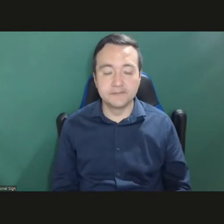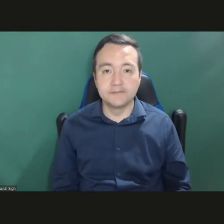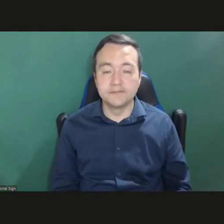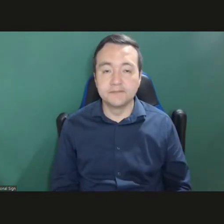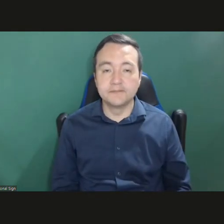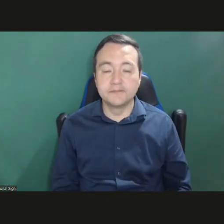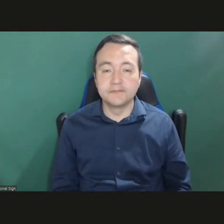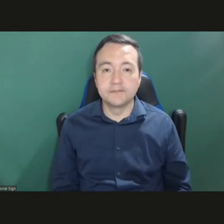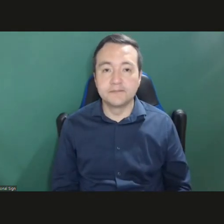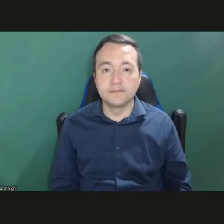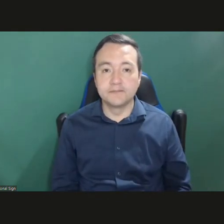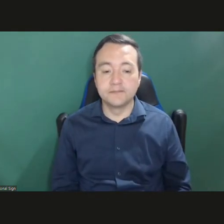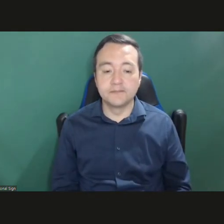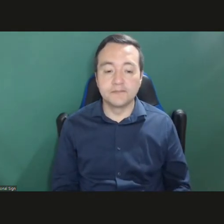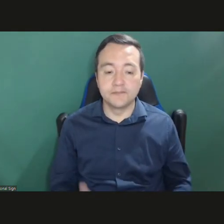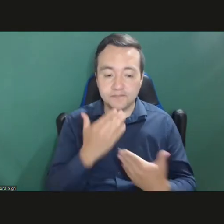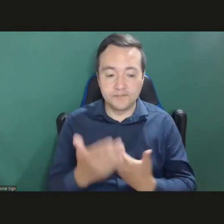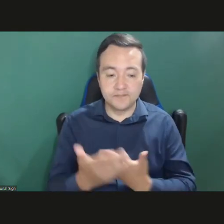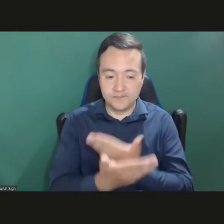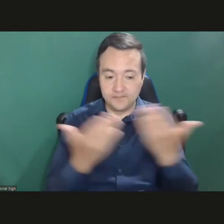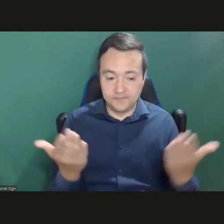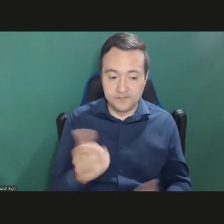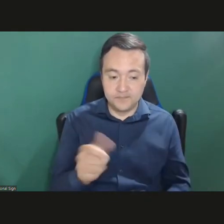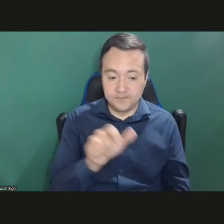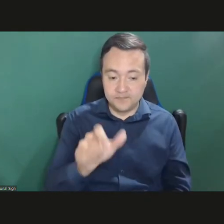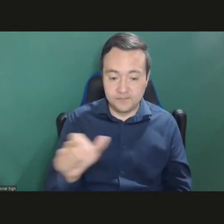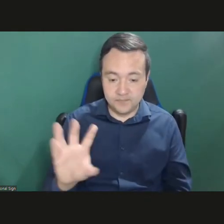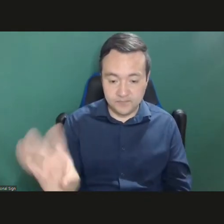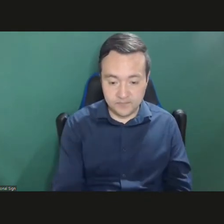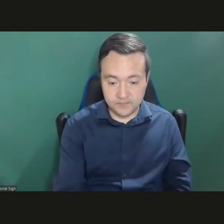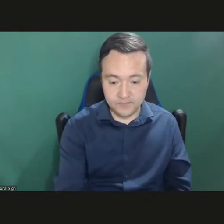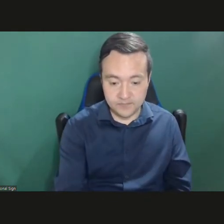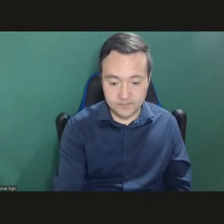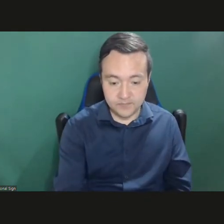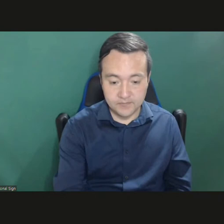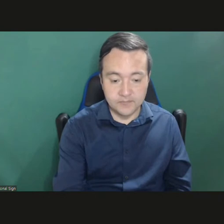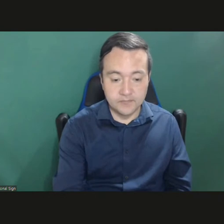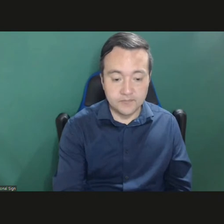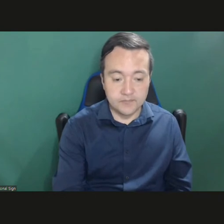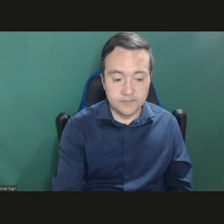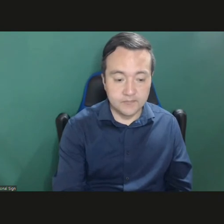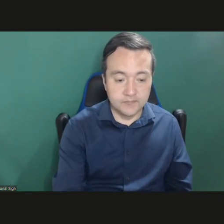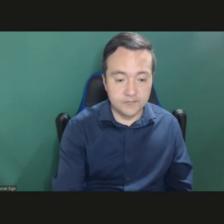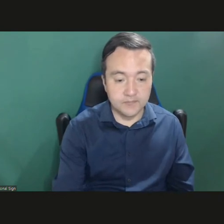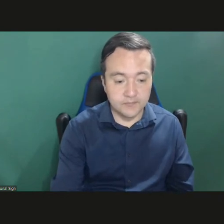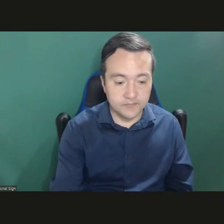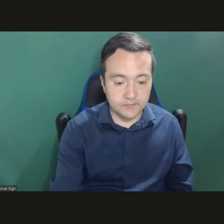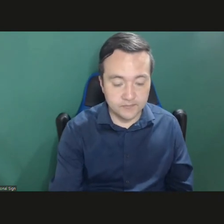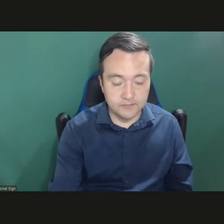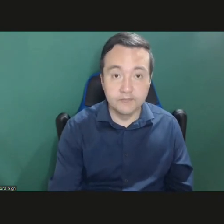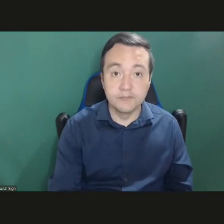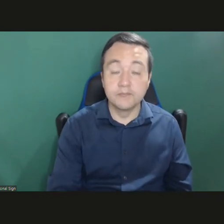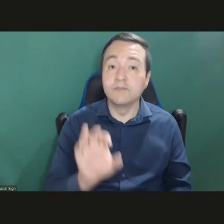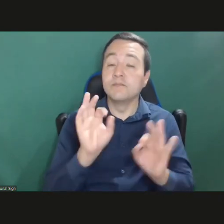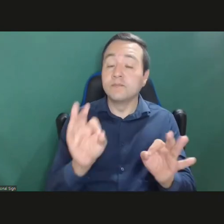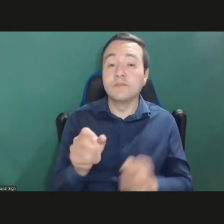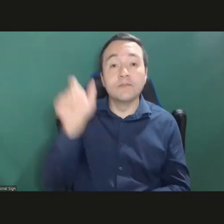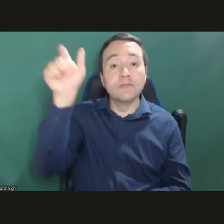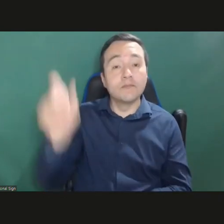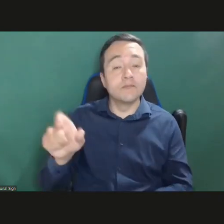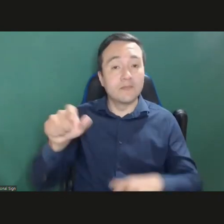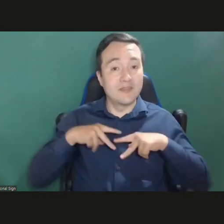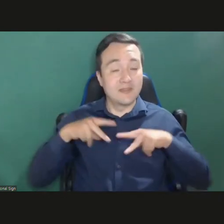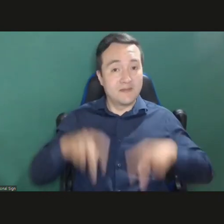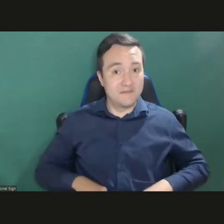manning buenos dias rosa buenos días al señor ministro distinguidos